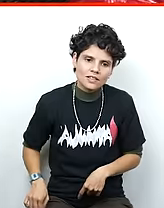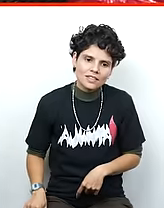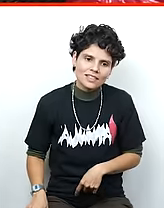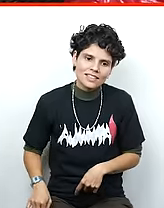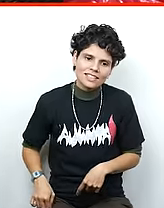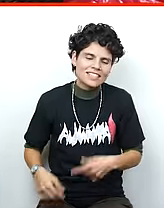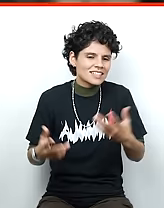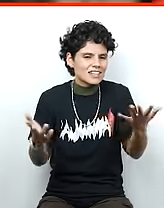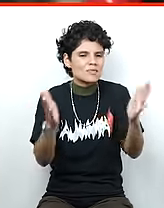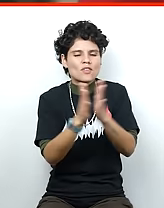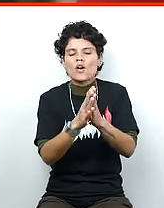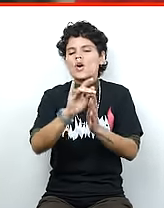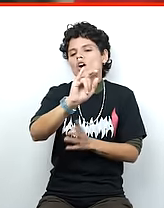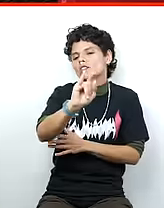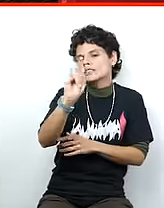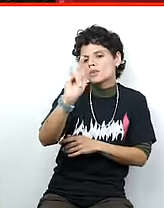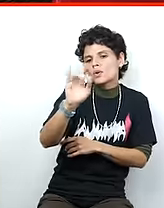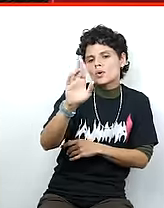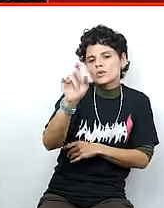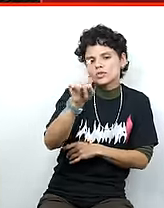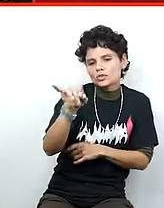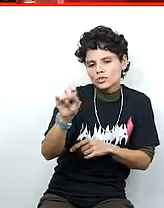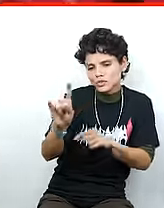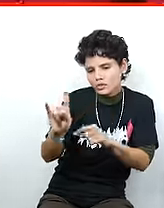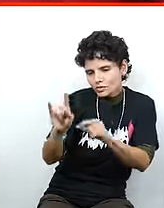voy a creer. ¿Qué va? Por favor, Ursu.